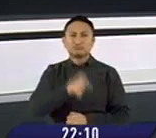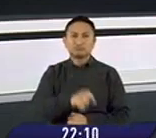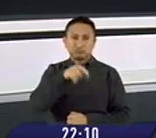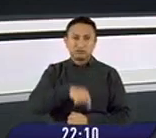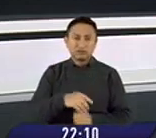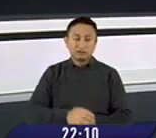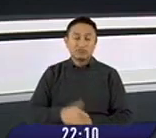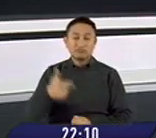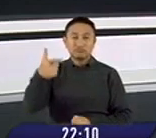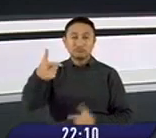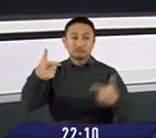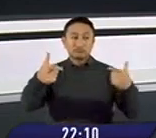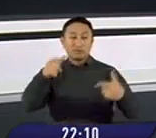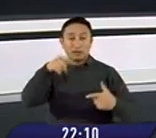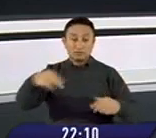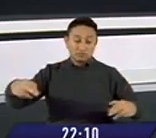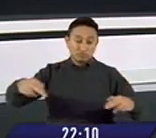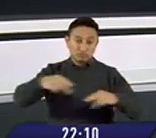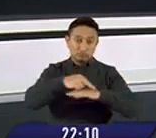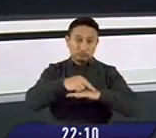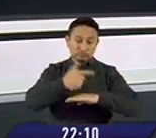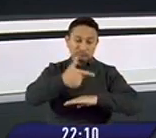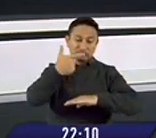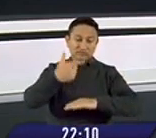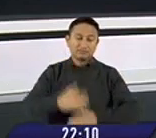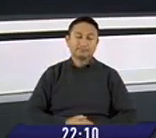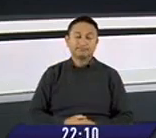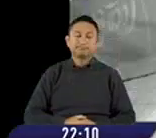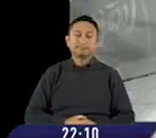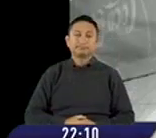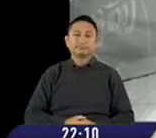a mano armada a quienes caminan por las calles de la zona.